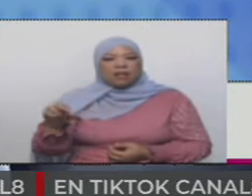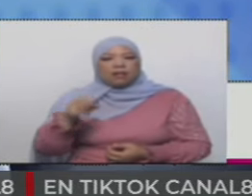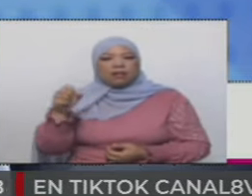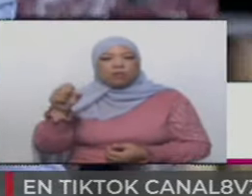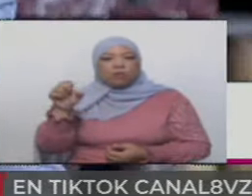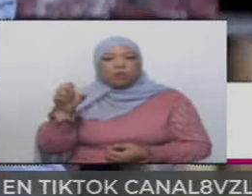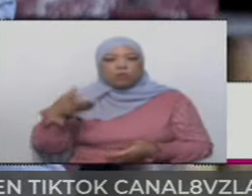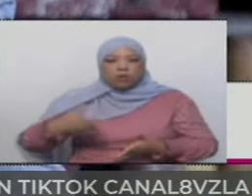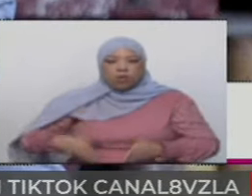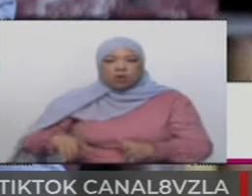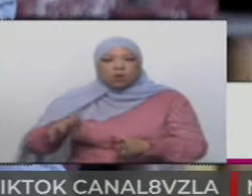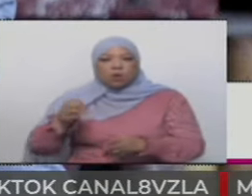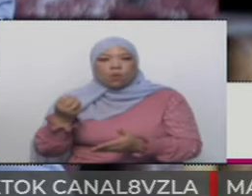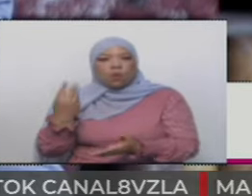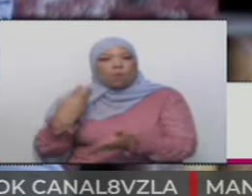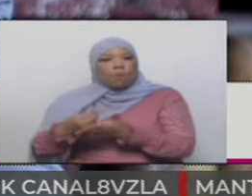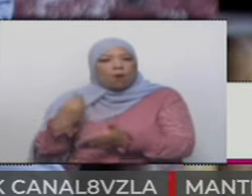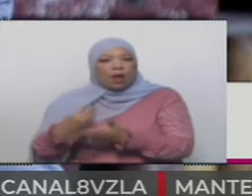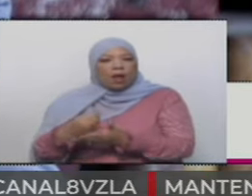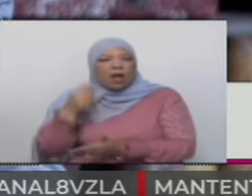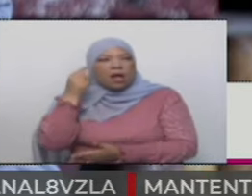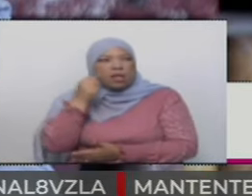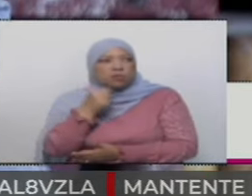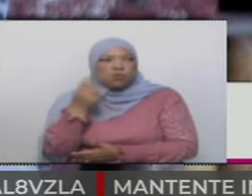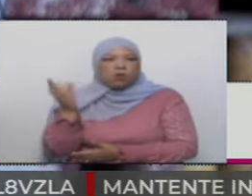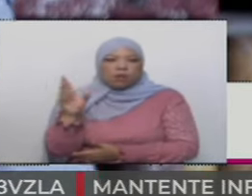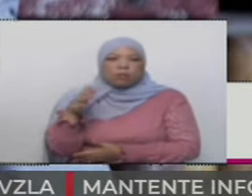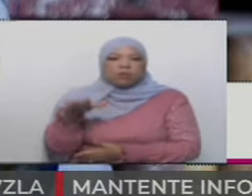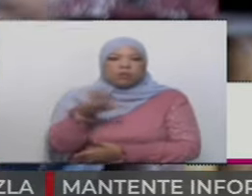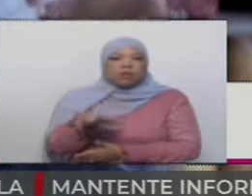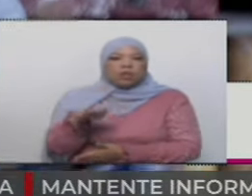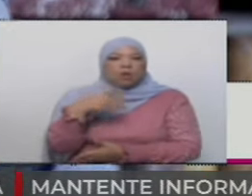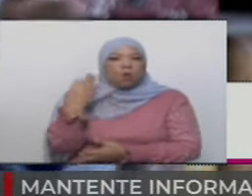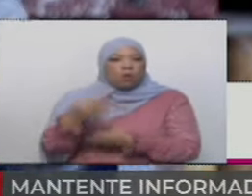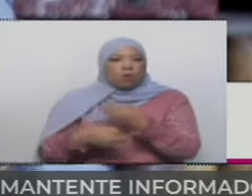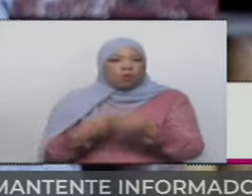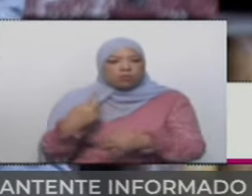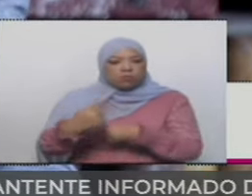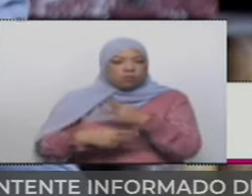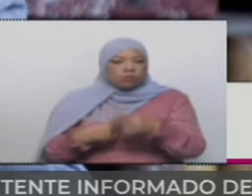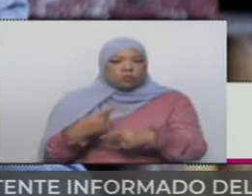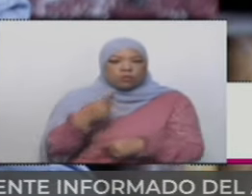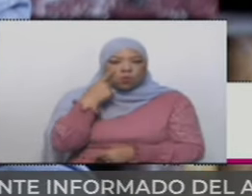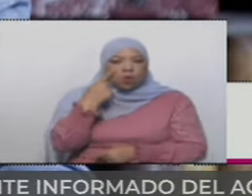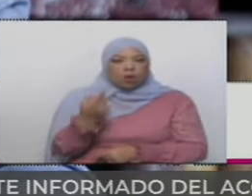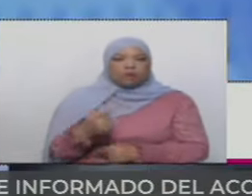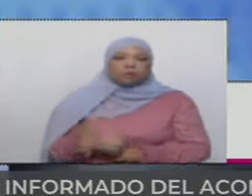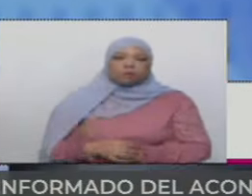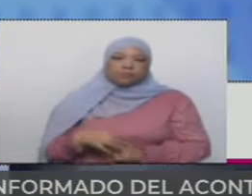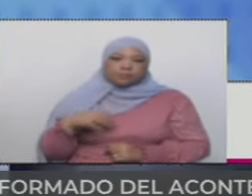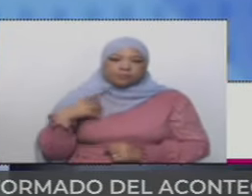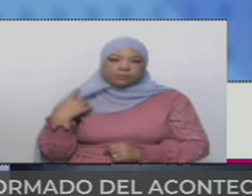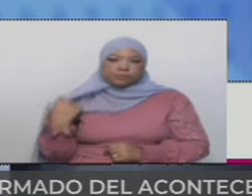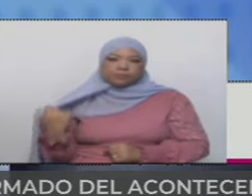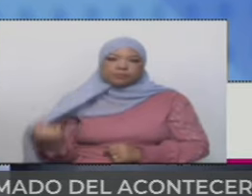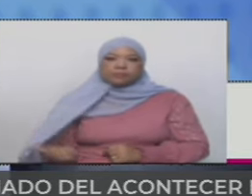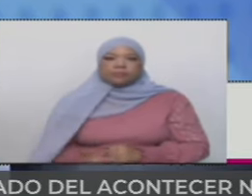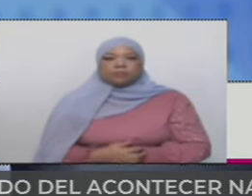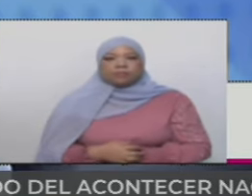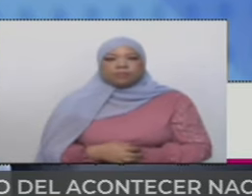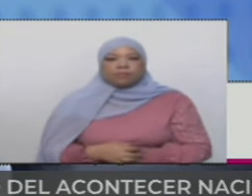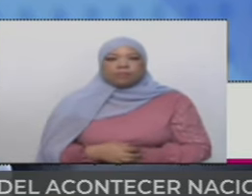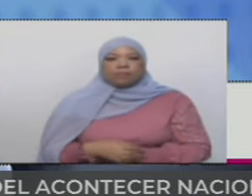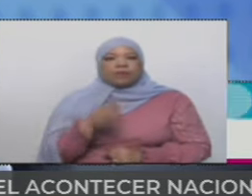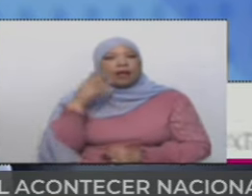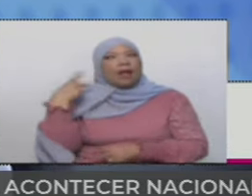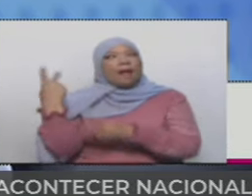raíces orientales. Sí. ¿Cómo está la gente de estaciones? ¿Qué me dice? ¿Qué me cuentan? ¿Cómo está el proceso? ¿Cómo lo ves, Adaleidy? Veo a la gente